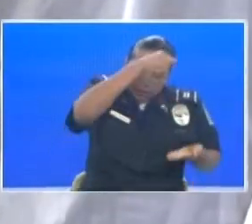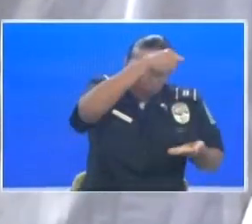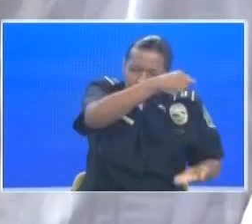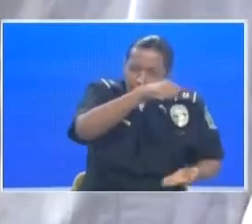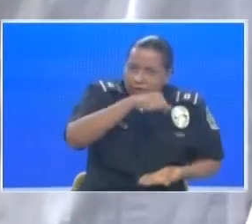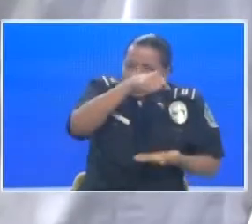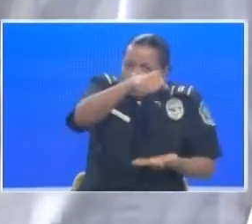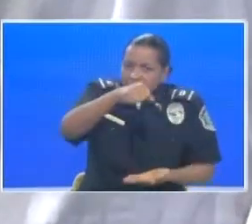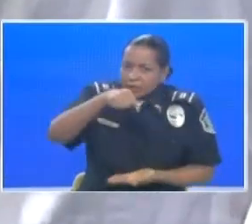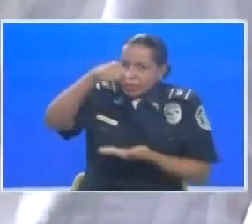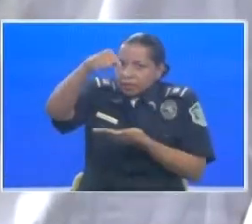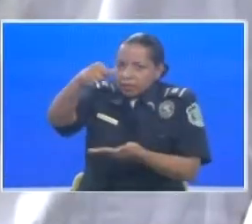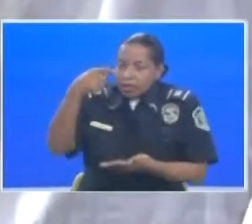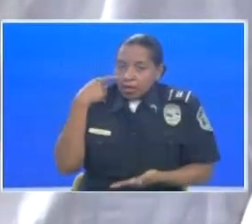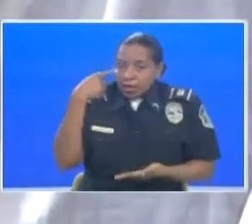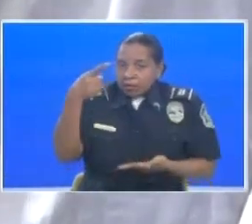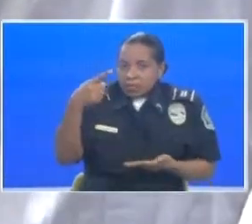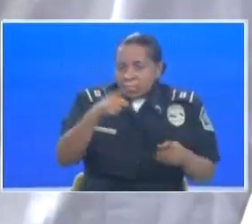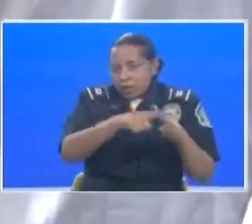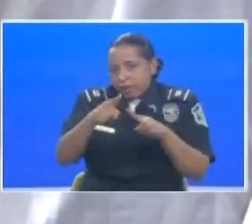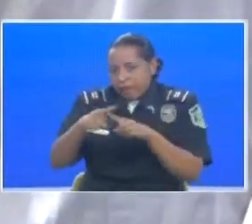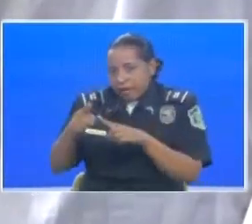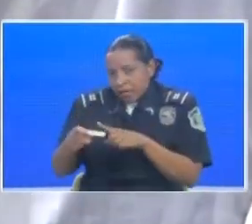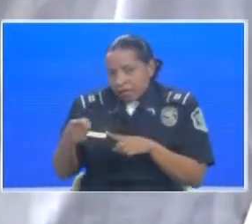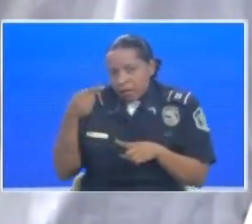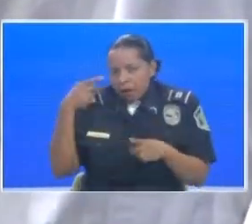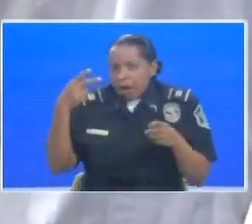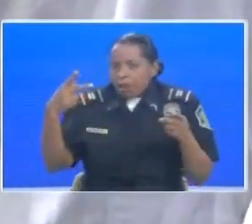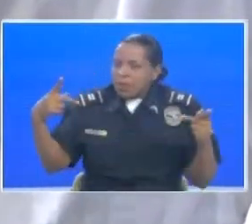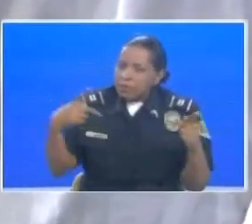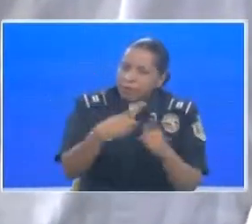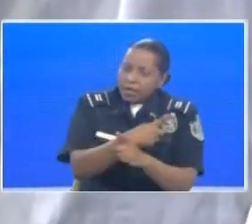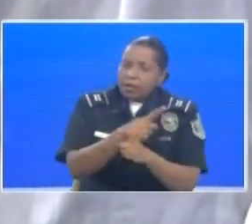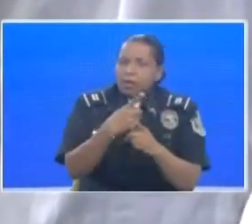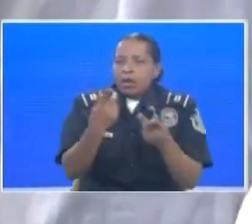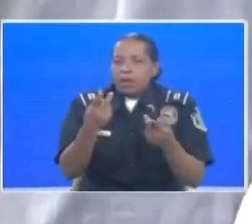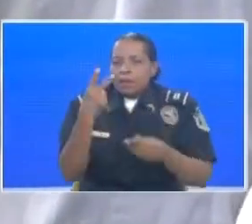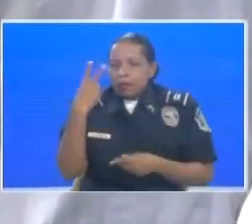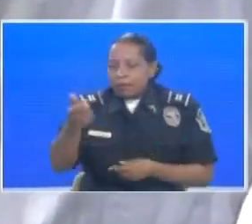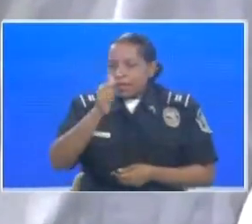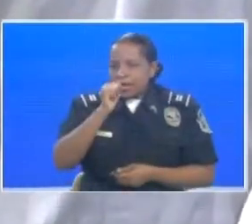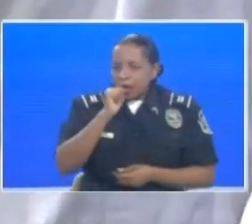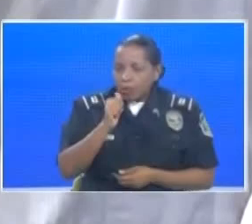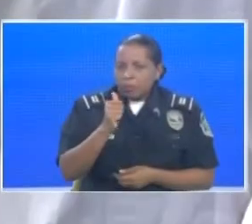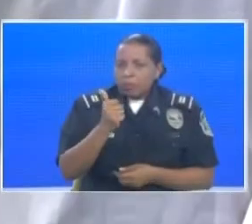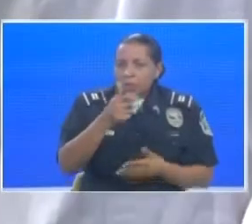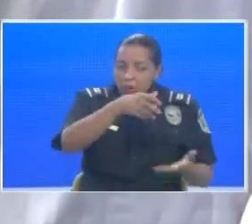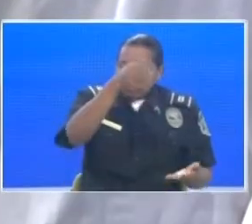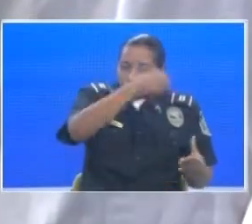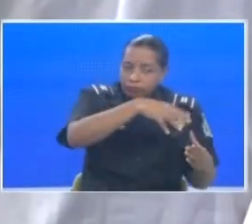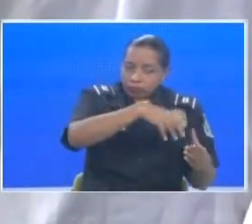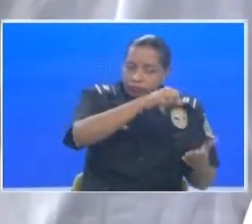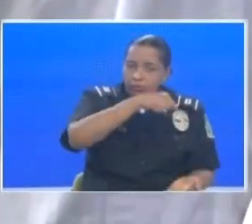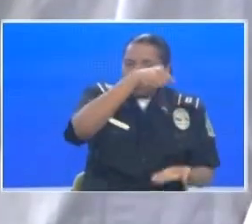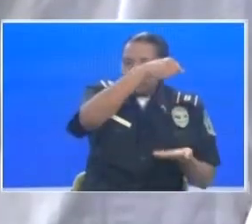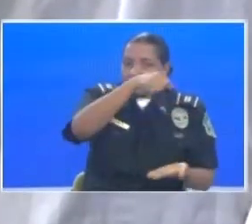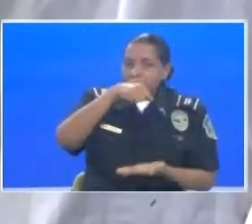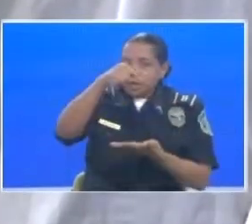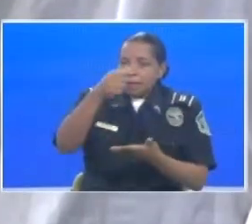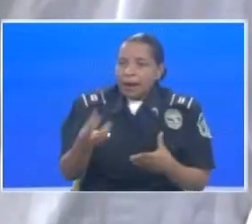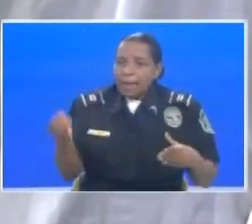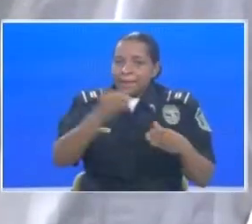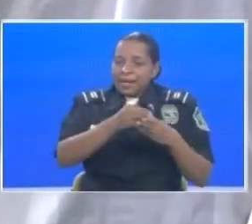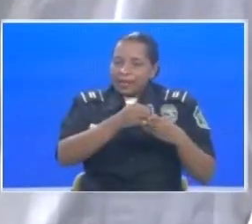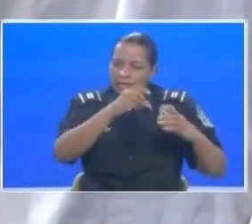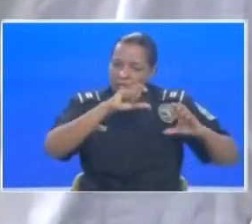aquí o de Divisa o de David, no solamente va la comida básica, sino también va parte del